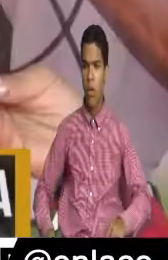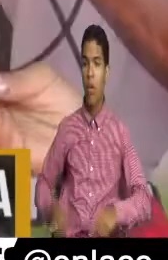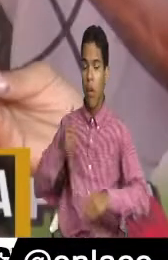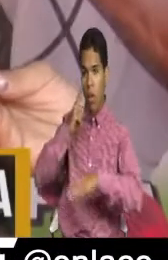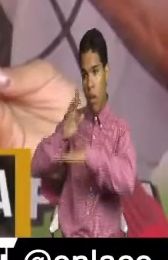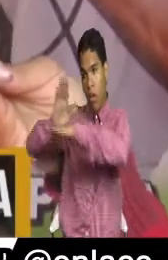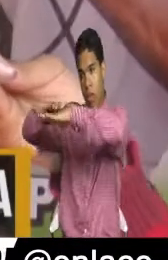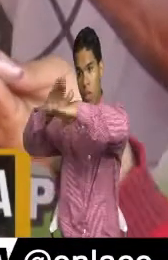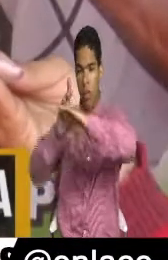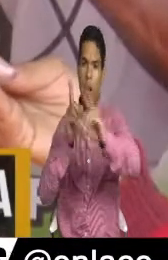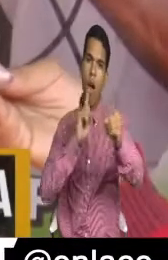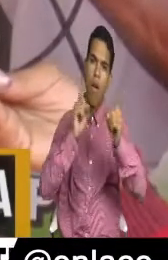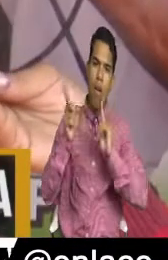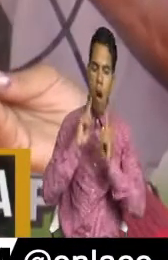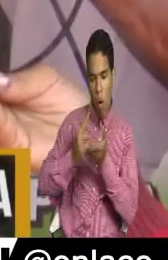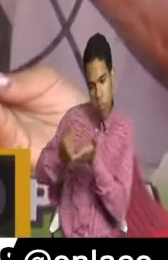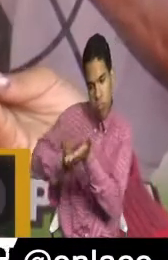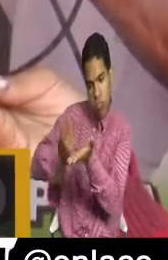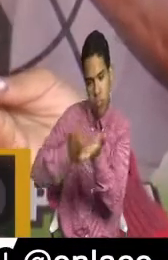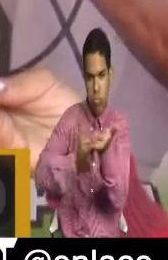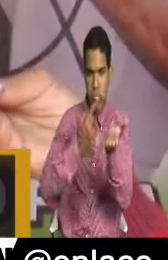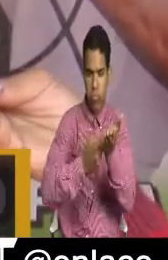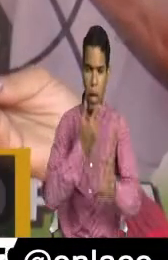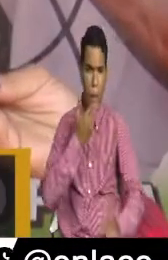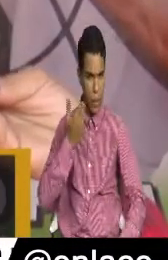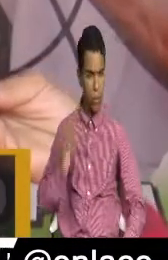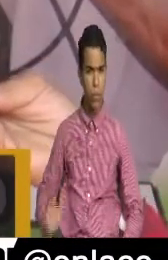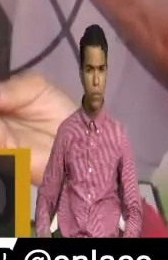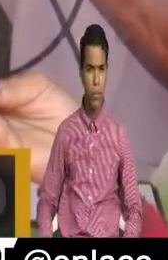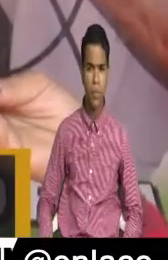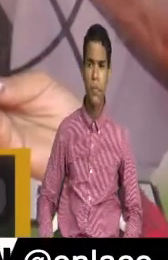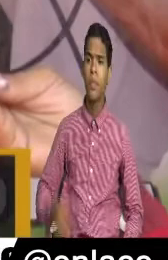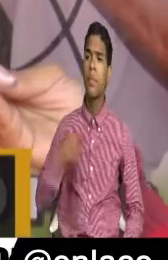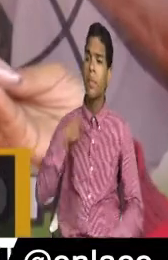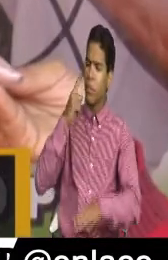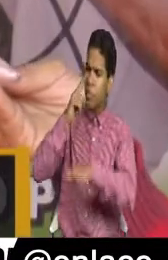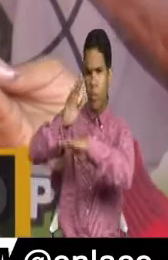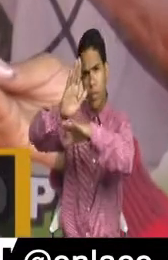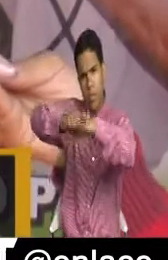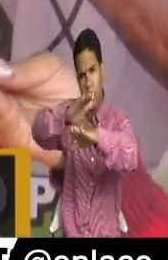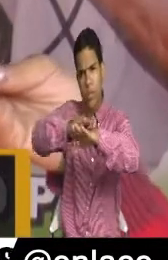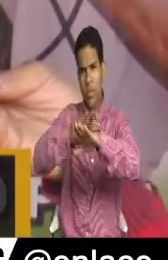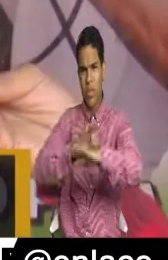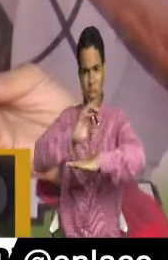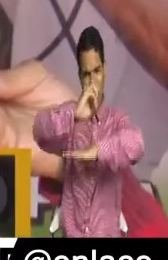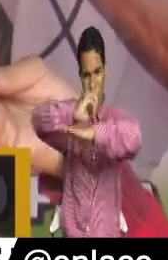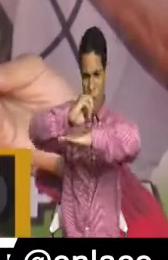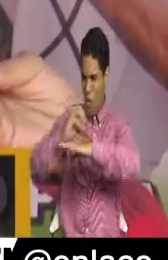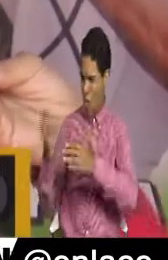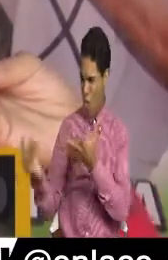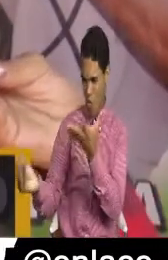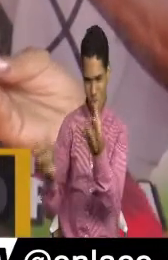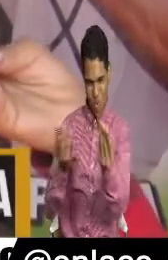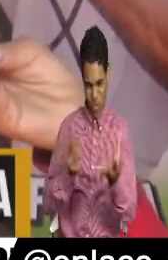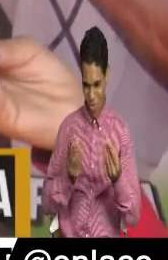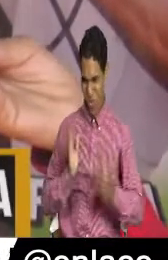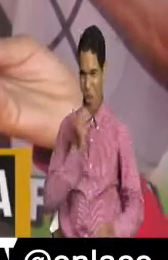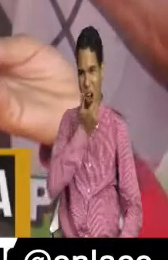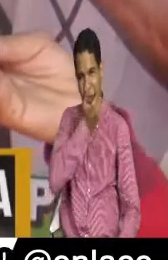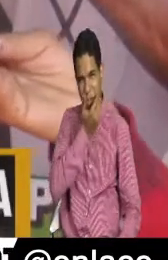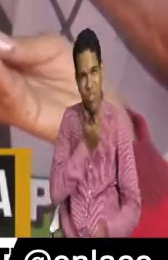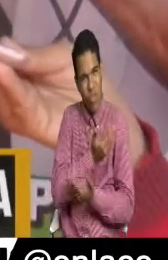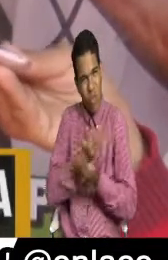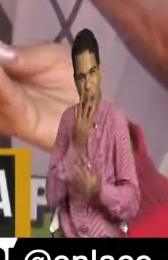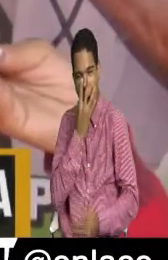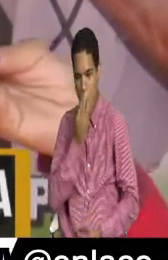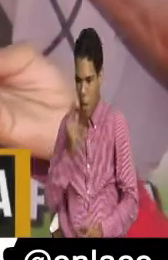concertación. Y es por eso que le hacemos un llamado a todas las organizaciones, ¿sí? Hacemos un llamado